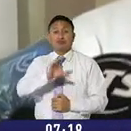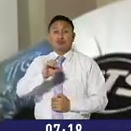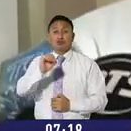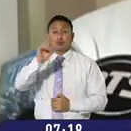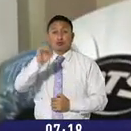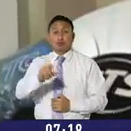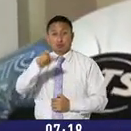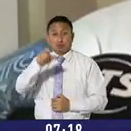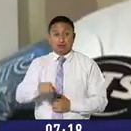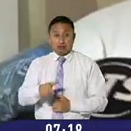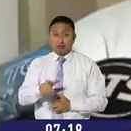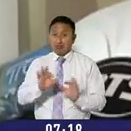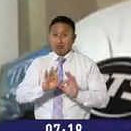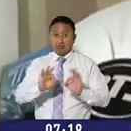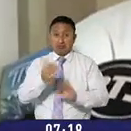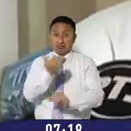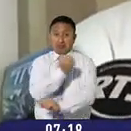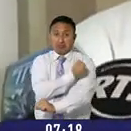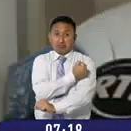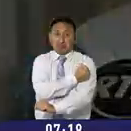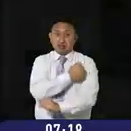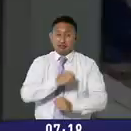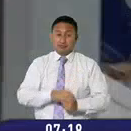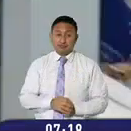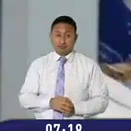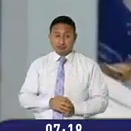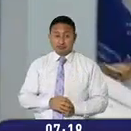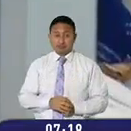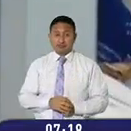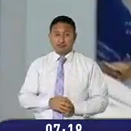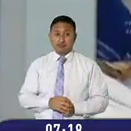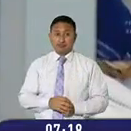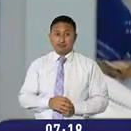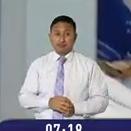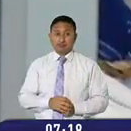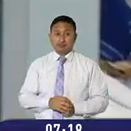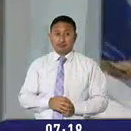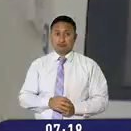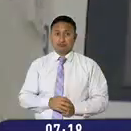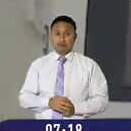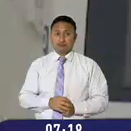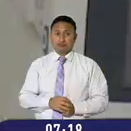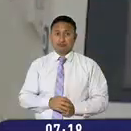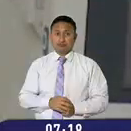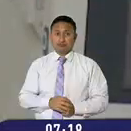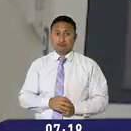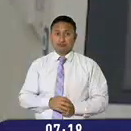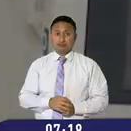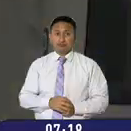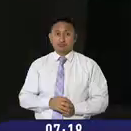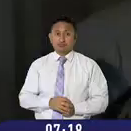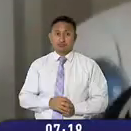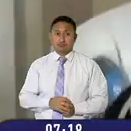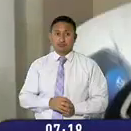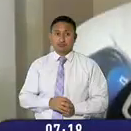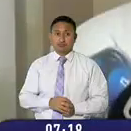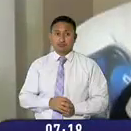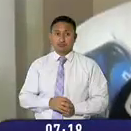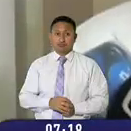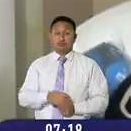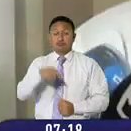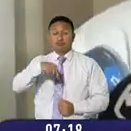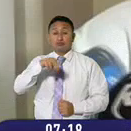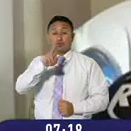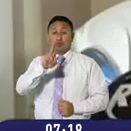no vacunados y el 50% vacunados, ¿no? ¿Ha llegado a tener casos de internados en UCI con tercera dosis? En nuestra terapia intensiva no hemos tenido